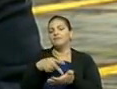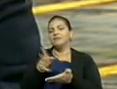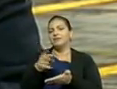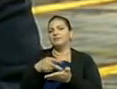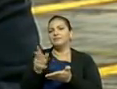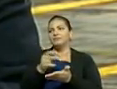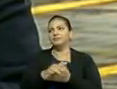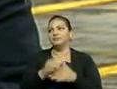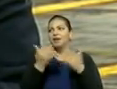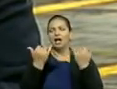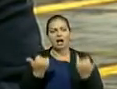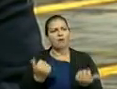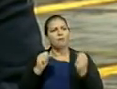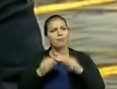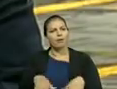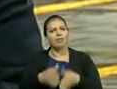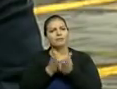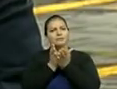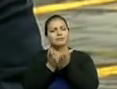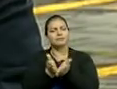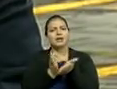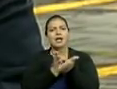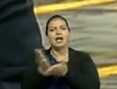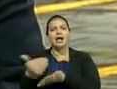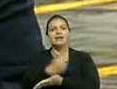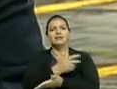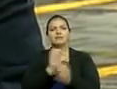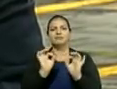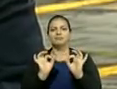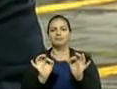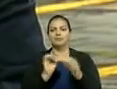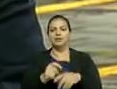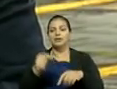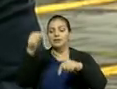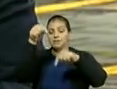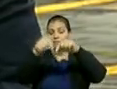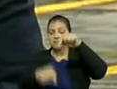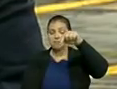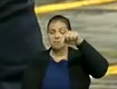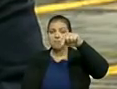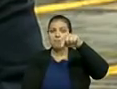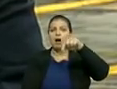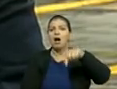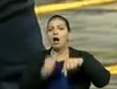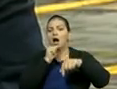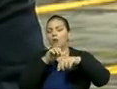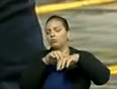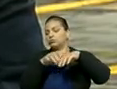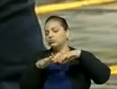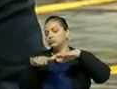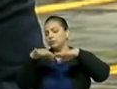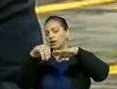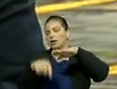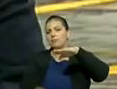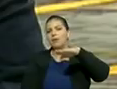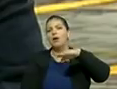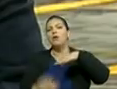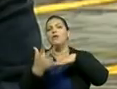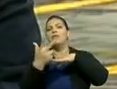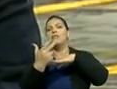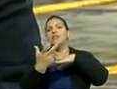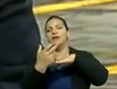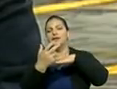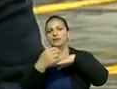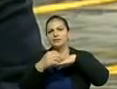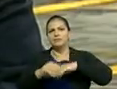reflejado en un canal de acceso con hasta 13 metros de calado y que se traduce al mismo tiempo en una capacidad o un aumento de capacidad